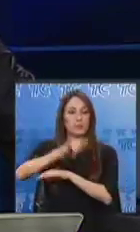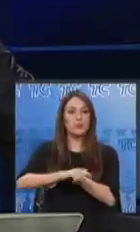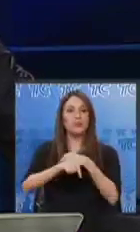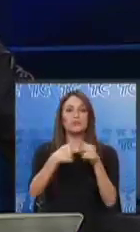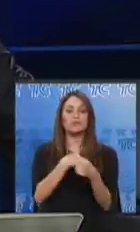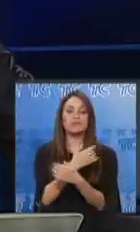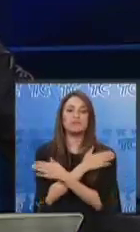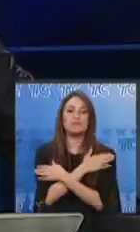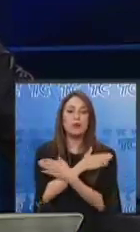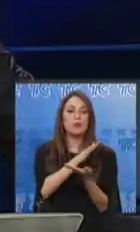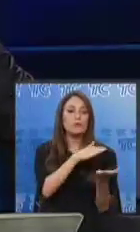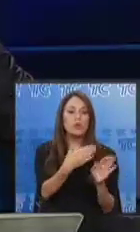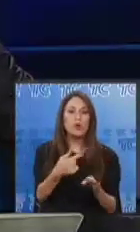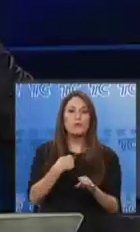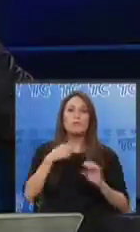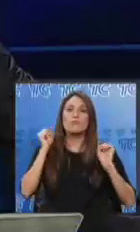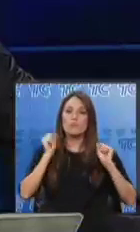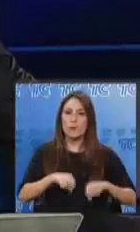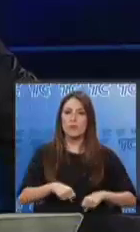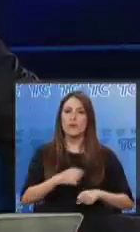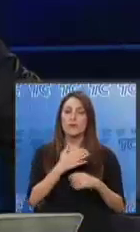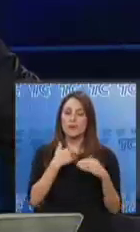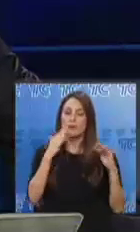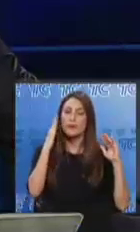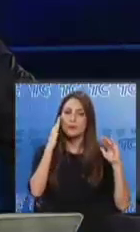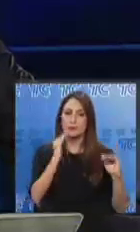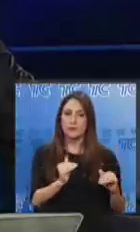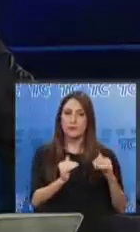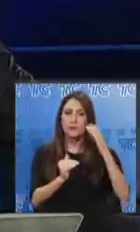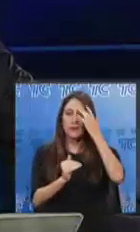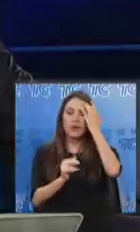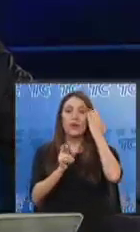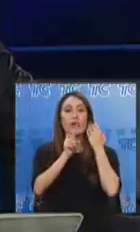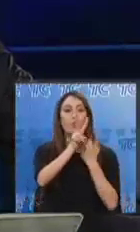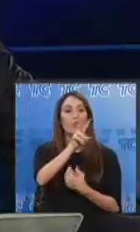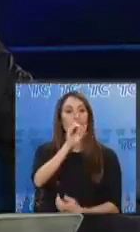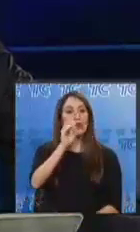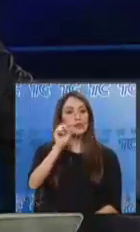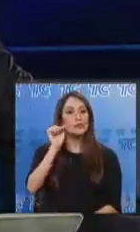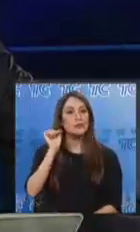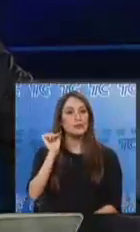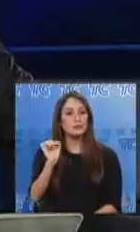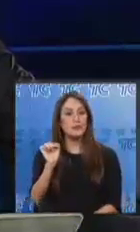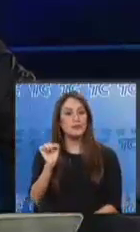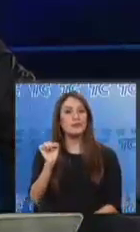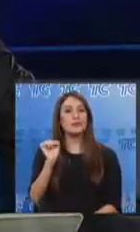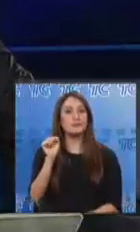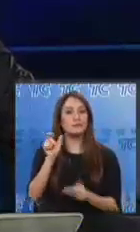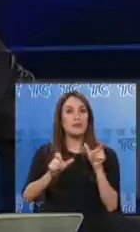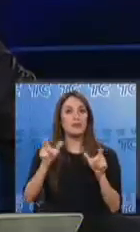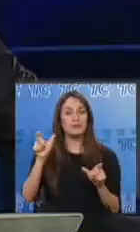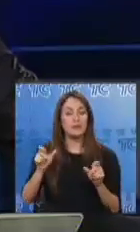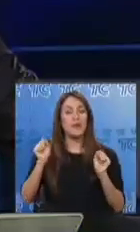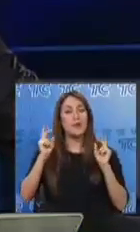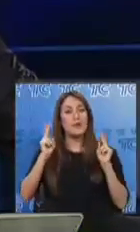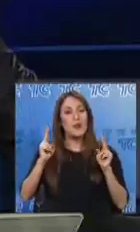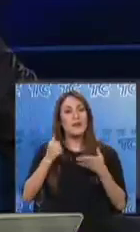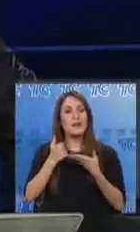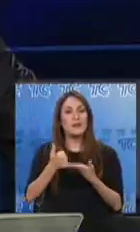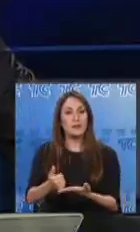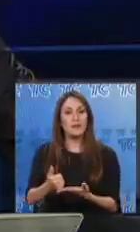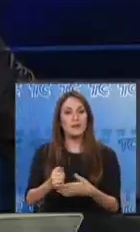sus familiares que fallecieron en el terremoto. Se calcula que 200.000 serían los beneficiados de esta